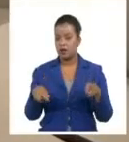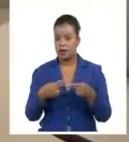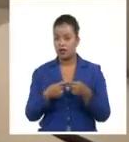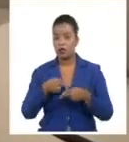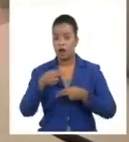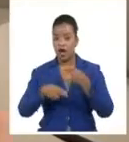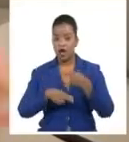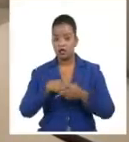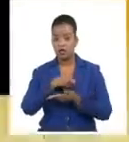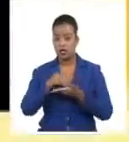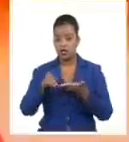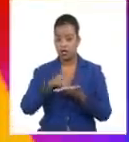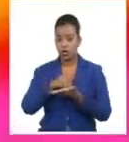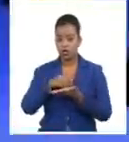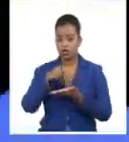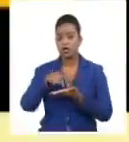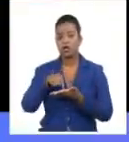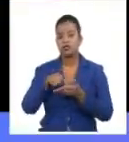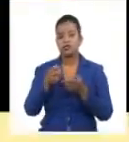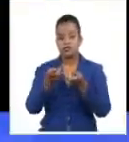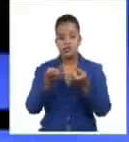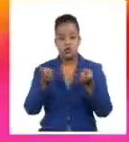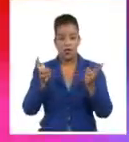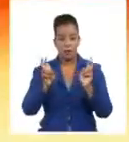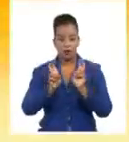la ciudad deportiva.